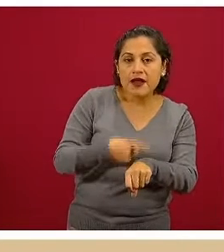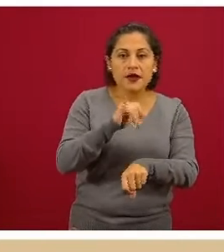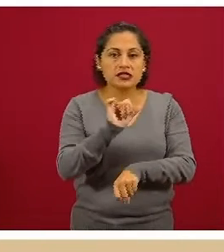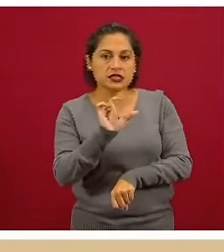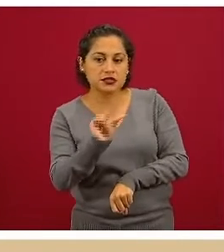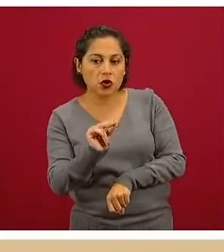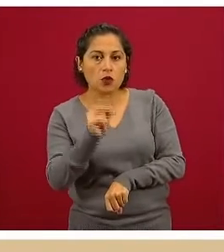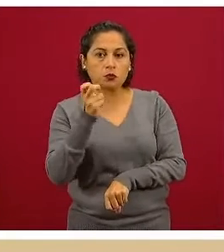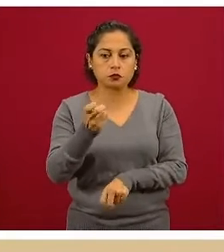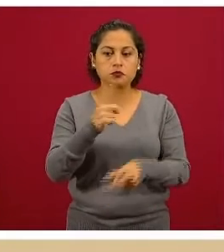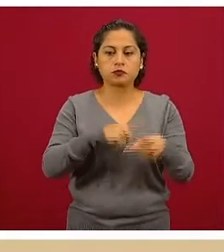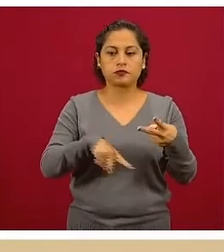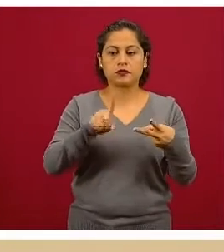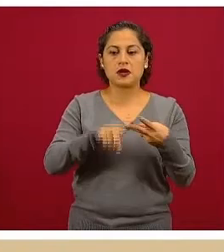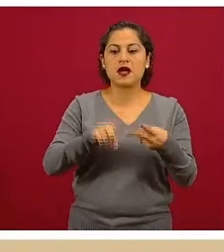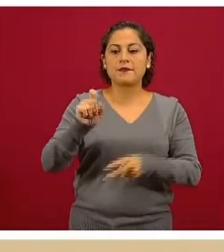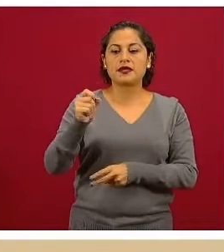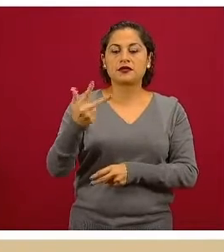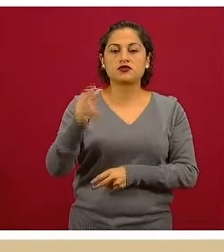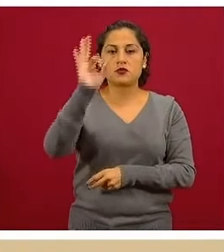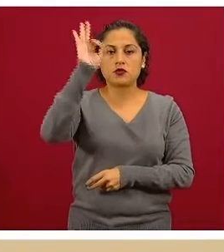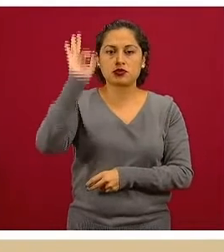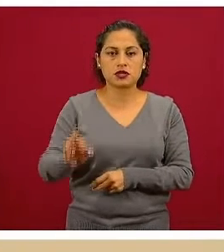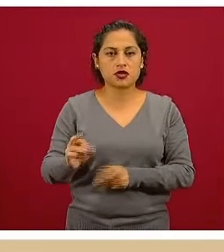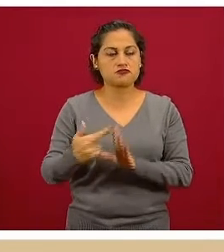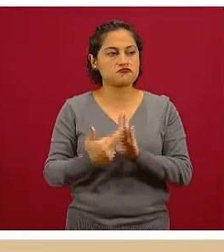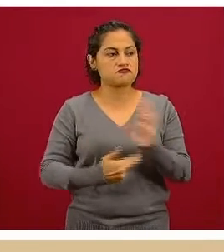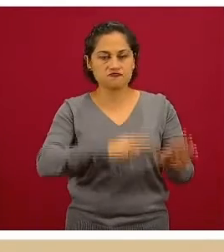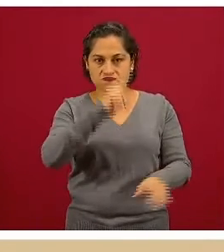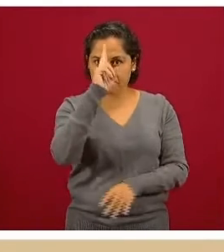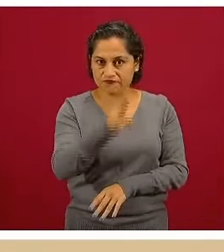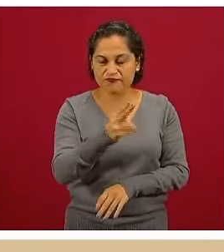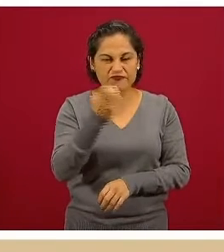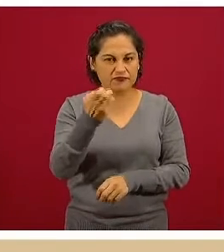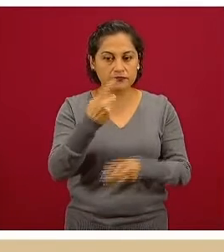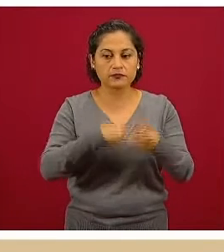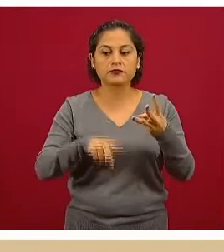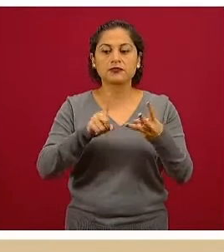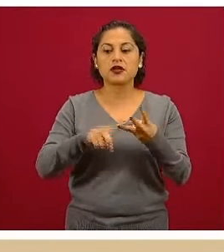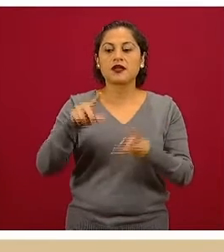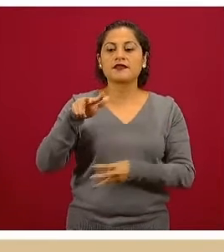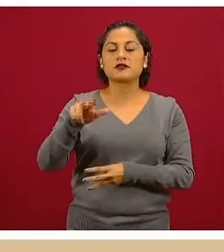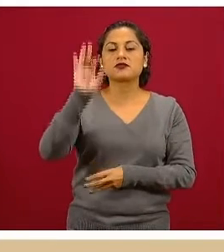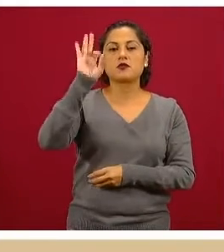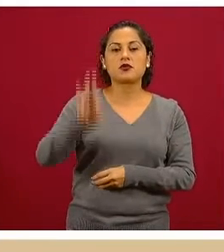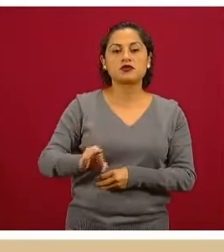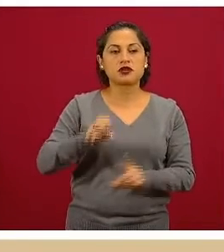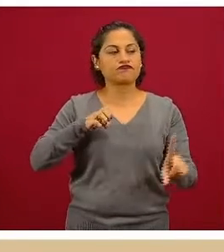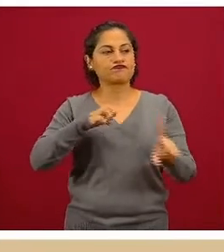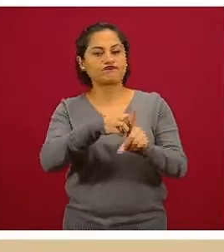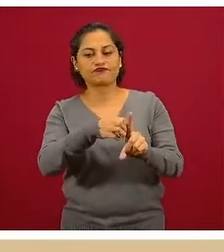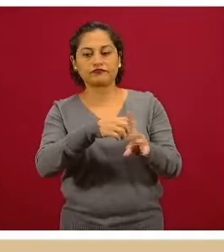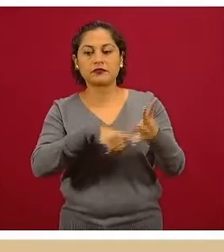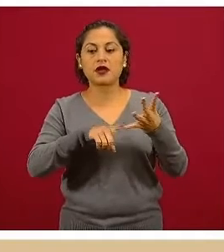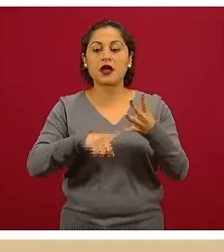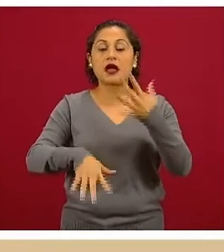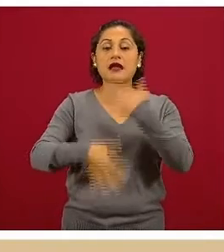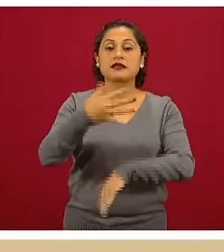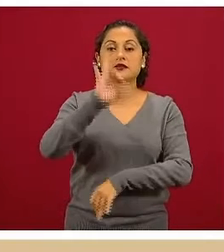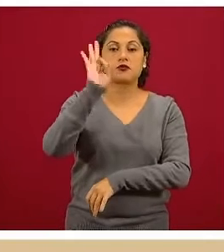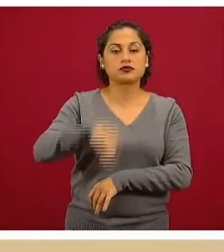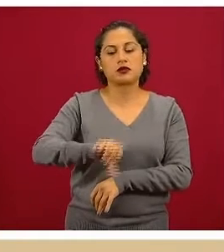pero si vamos a la siguiente, que es lo que quisiera yo subrayar el día de hoy, que estamos, ese es el